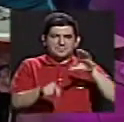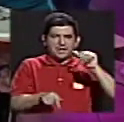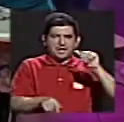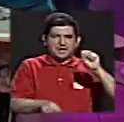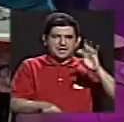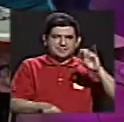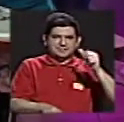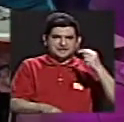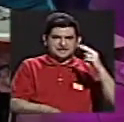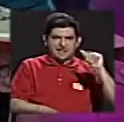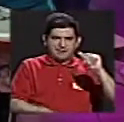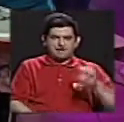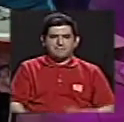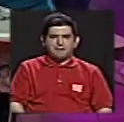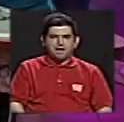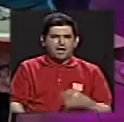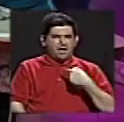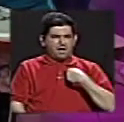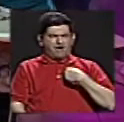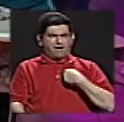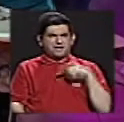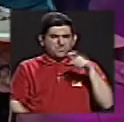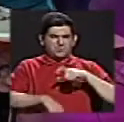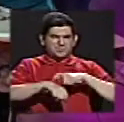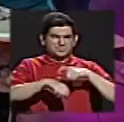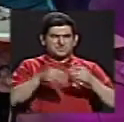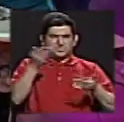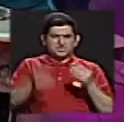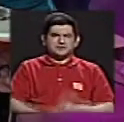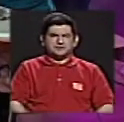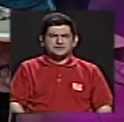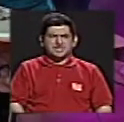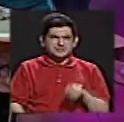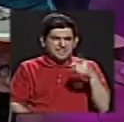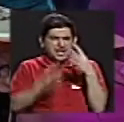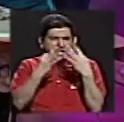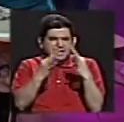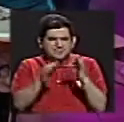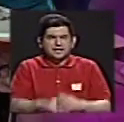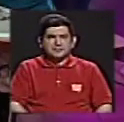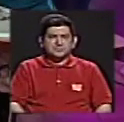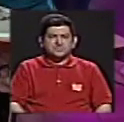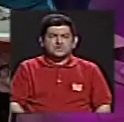que recogerla, entonces yo me voy como con lo más pequeño, pero trato los